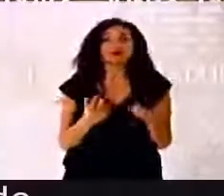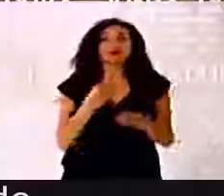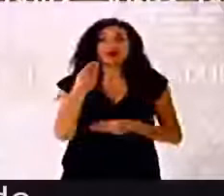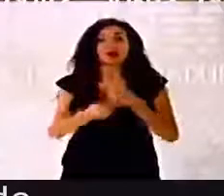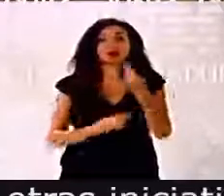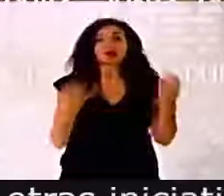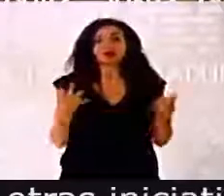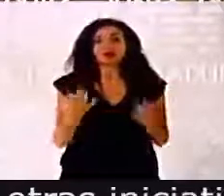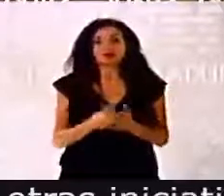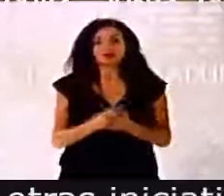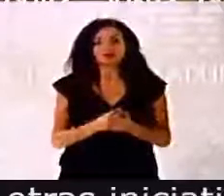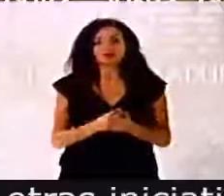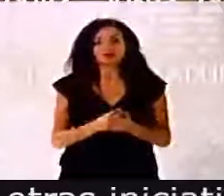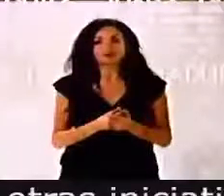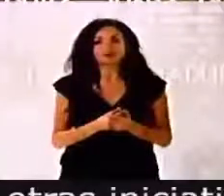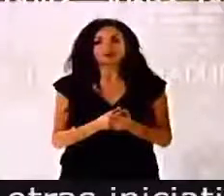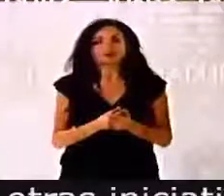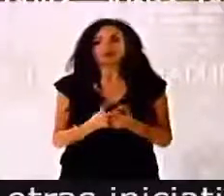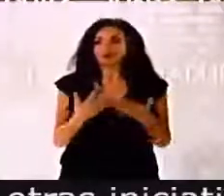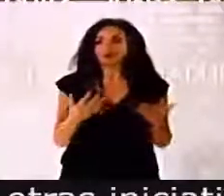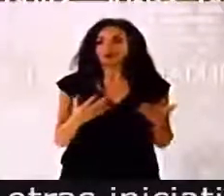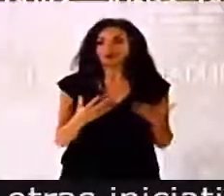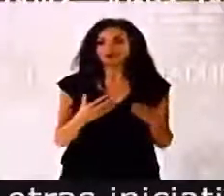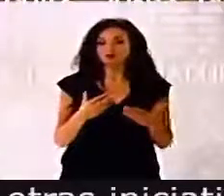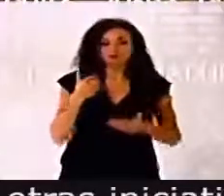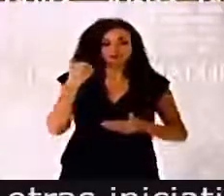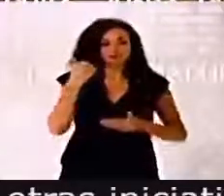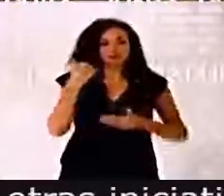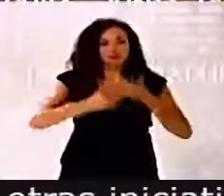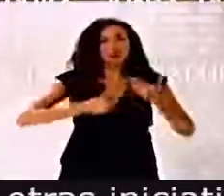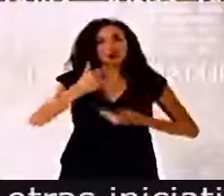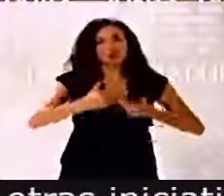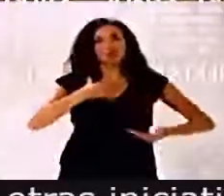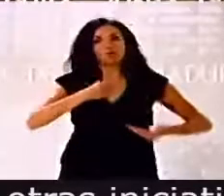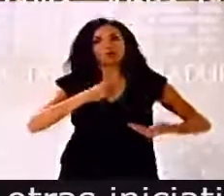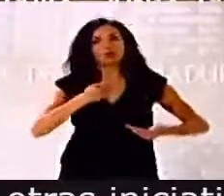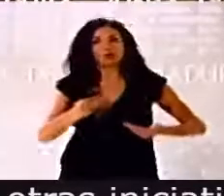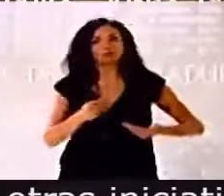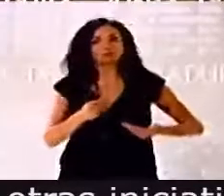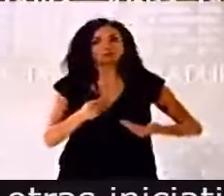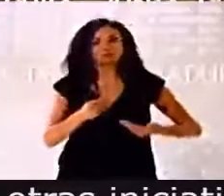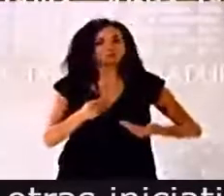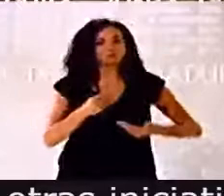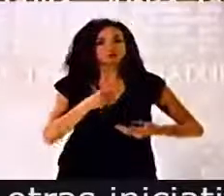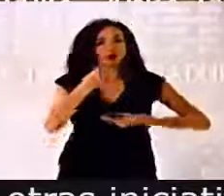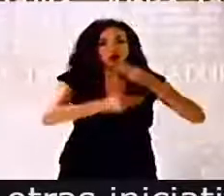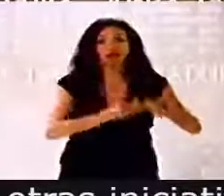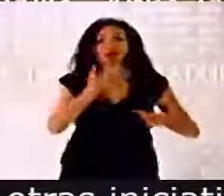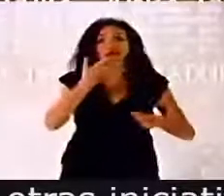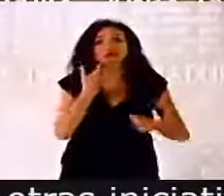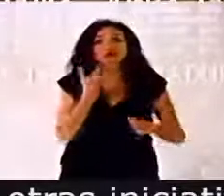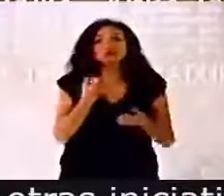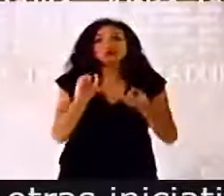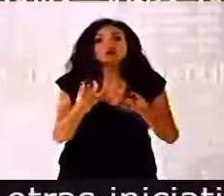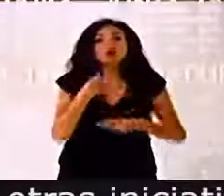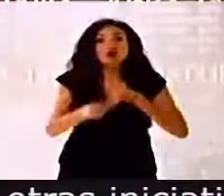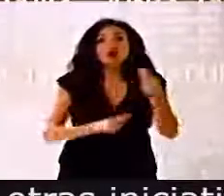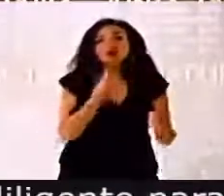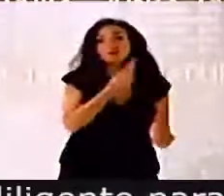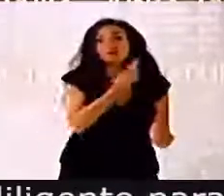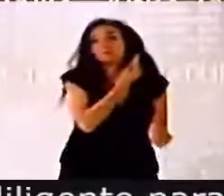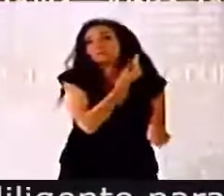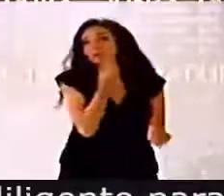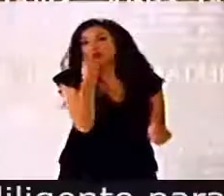ser diligente en la tramitación de los papeles que a nosotros nos corresponde. Y cuanto antes estén hechos los papeles, mejor, para que esa iniciativa